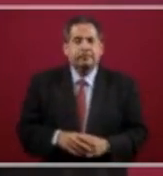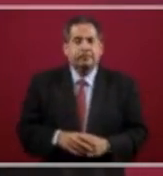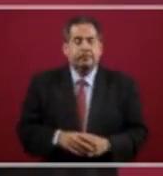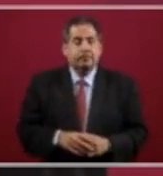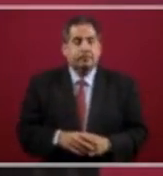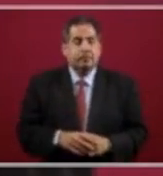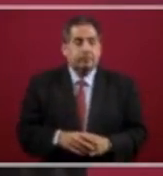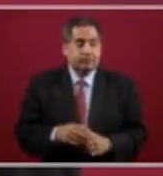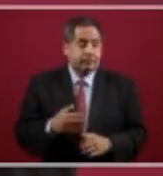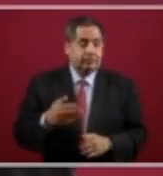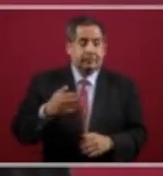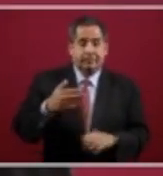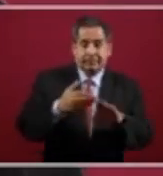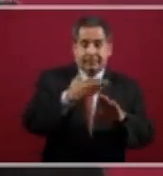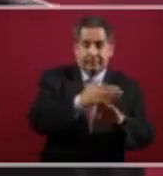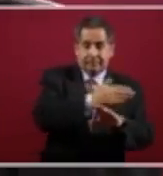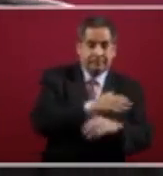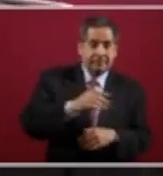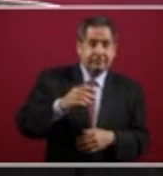Dos sexenios